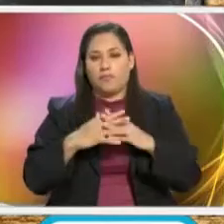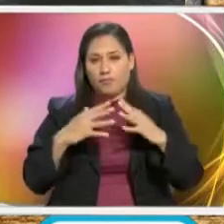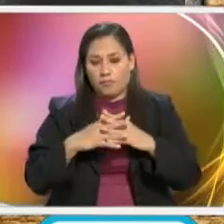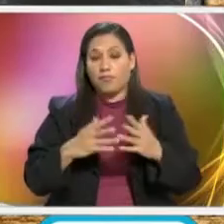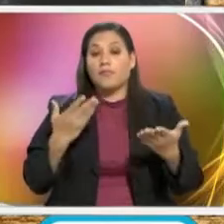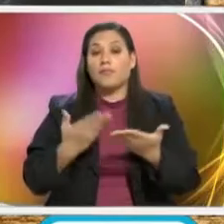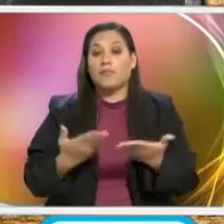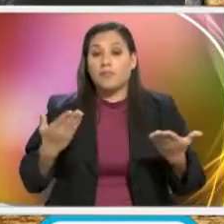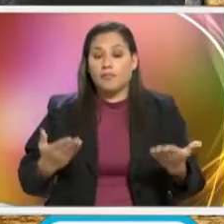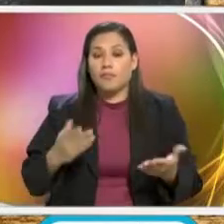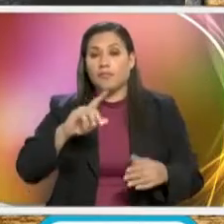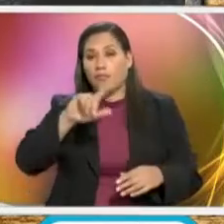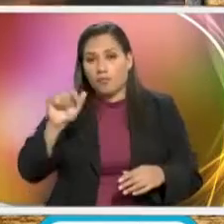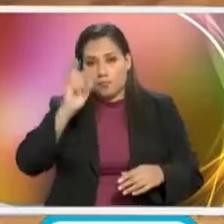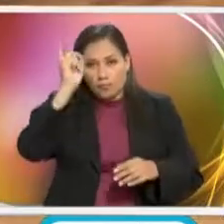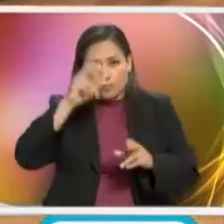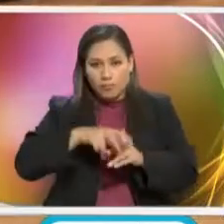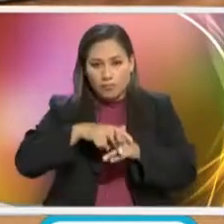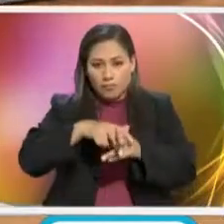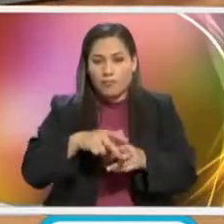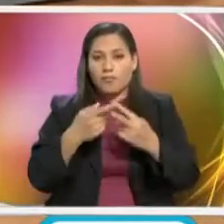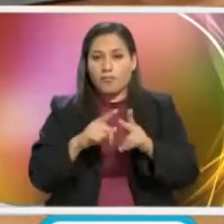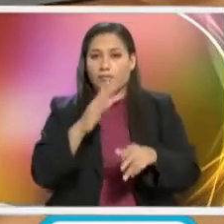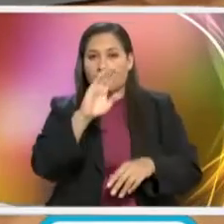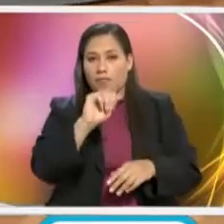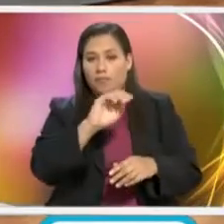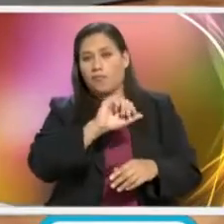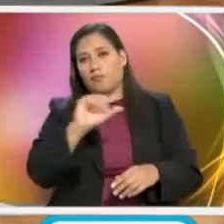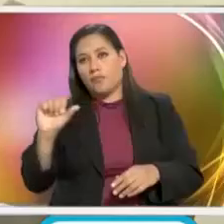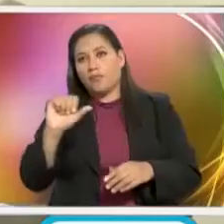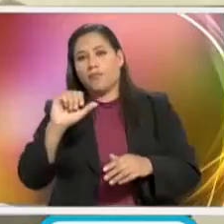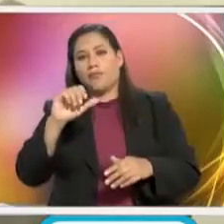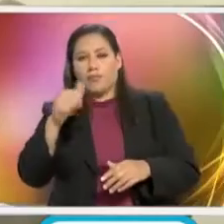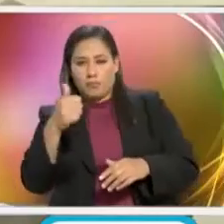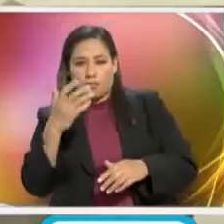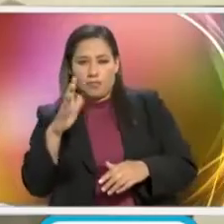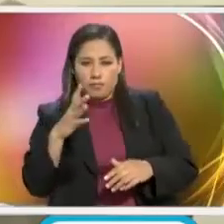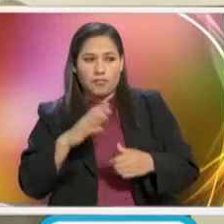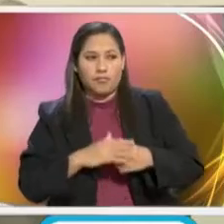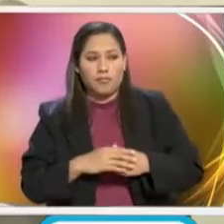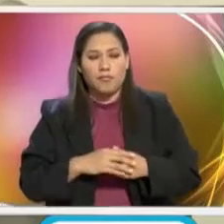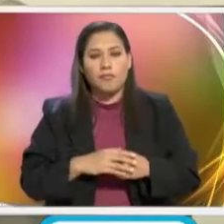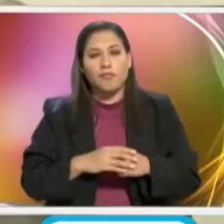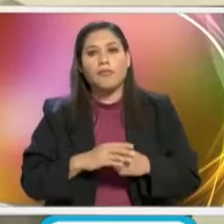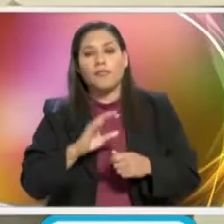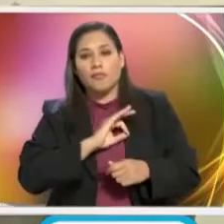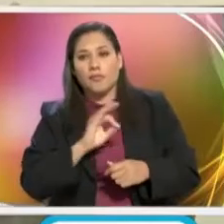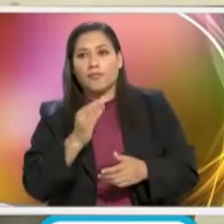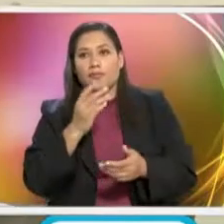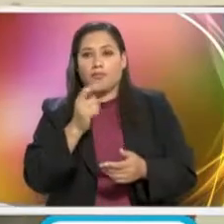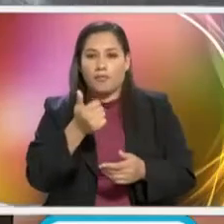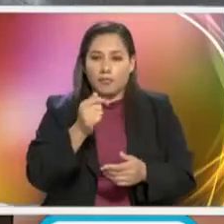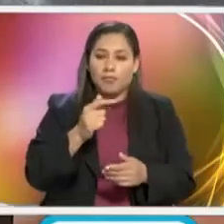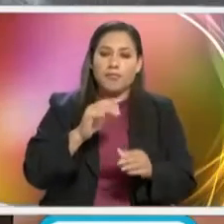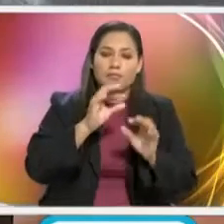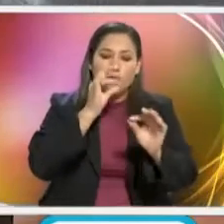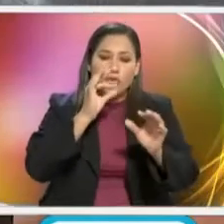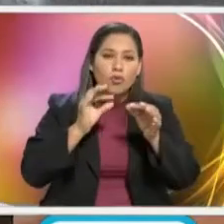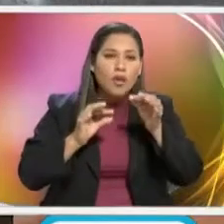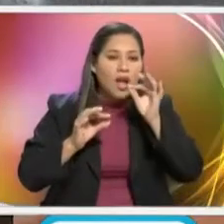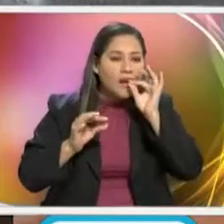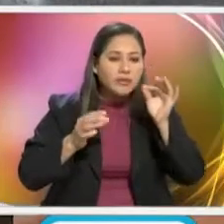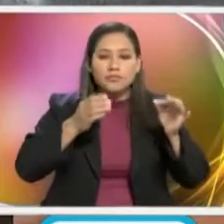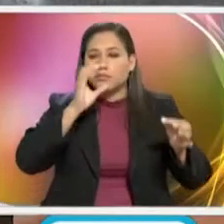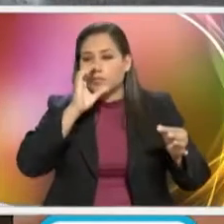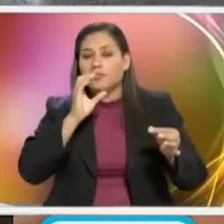después de la cabalgata, que comienza a las 9, terminará alrededor de las 11, se puede uno tomar un churro, un cafecito por el